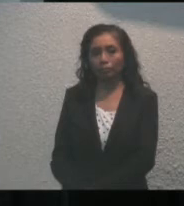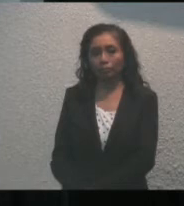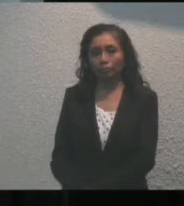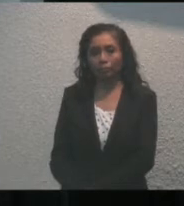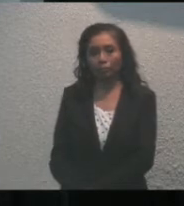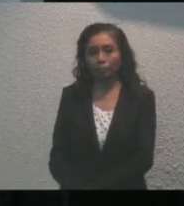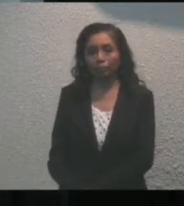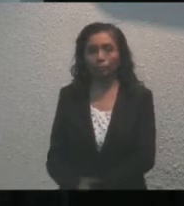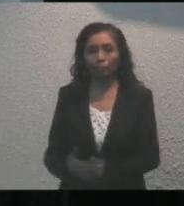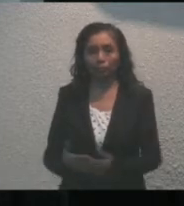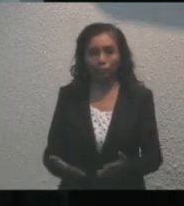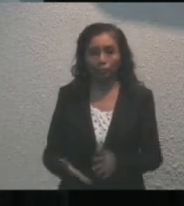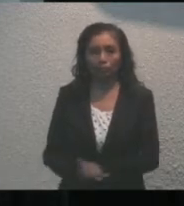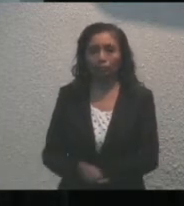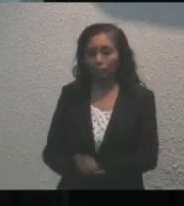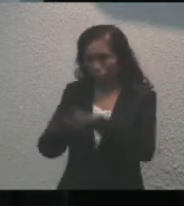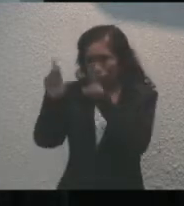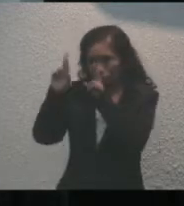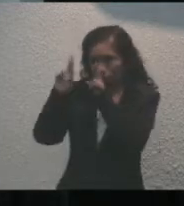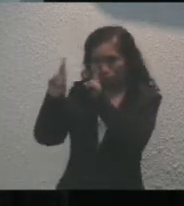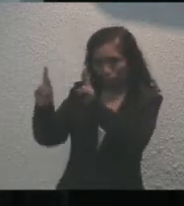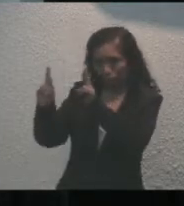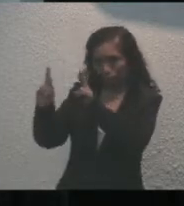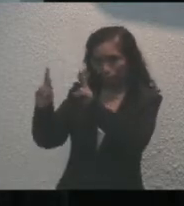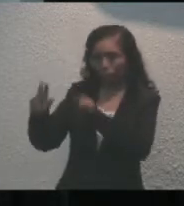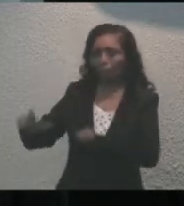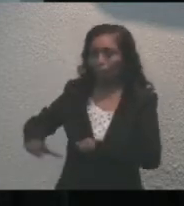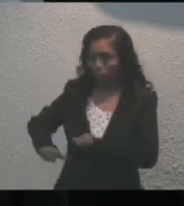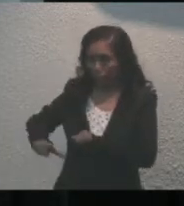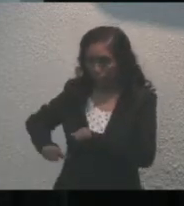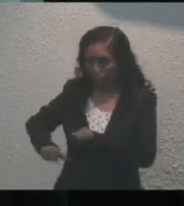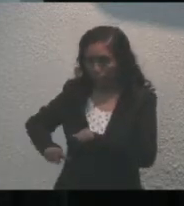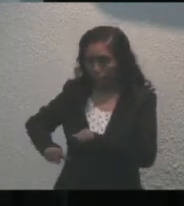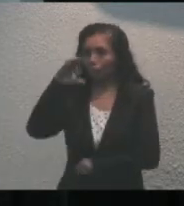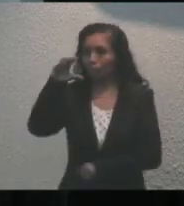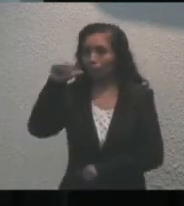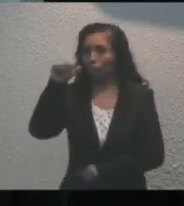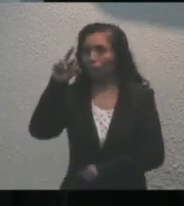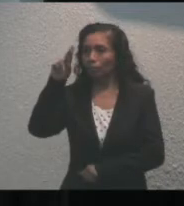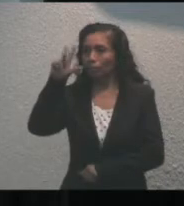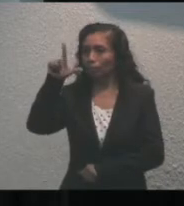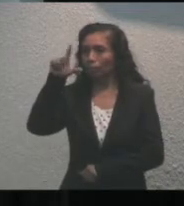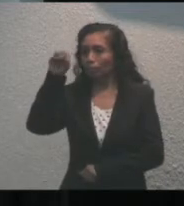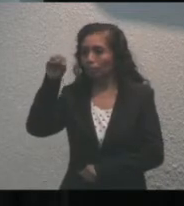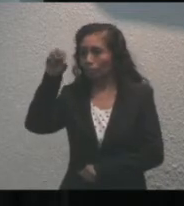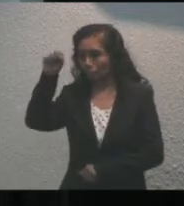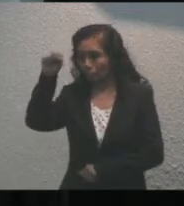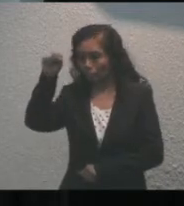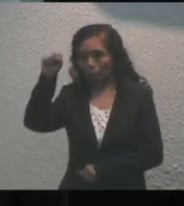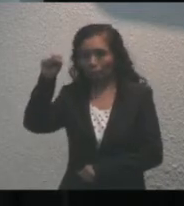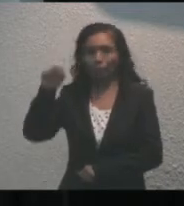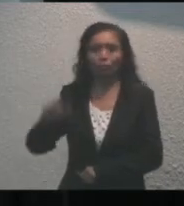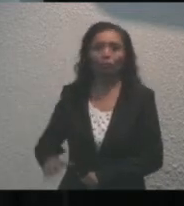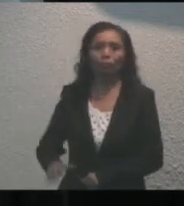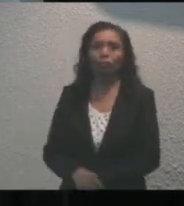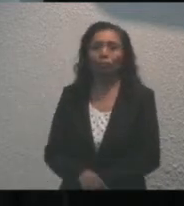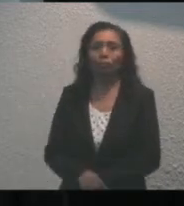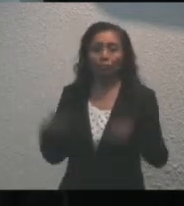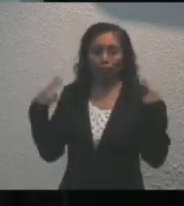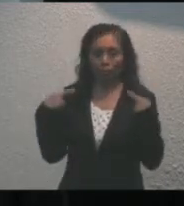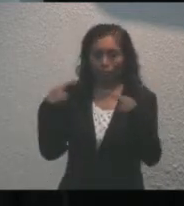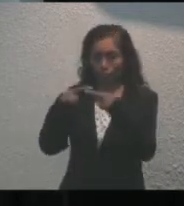y desde luego con todo el respeto al contador público Carlos Manuel Joaquín González, gobernador del estado, al